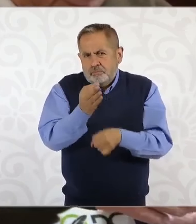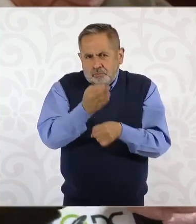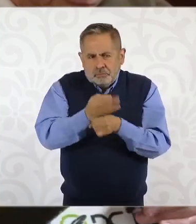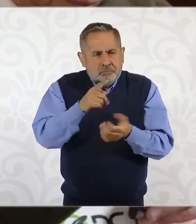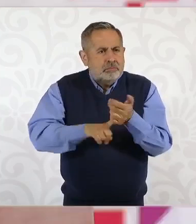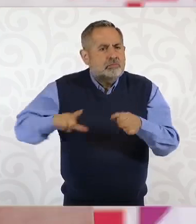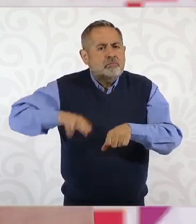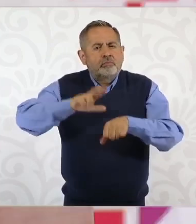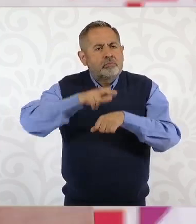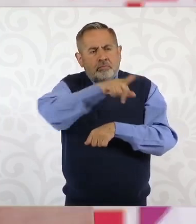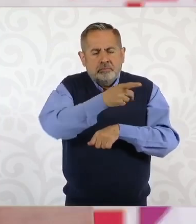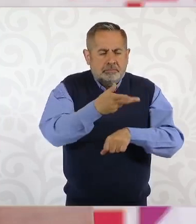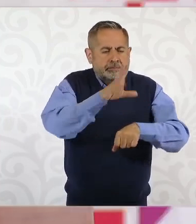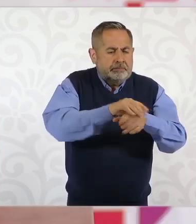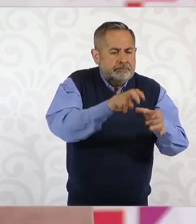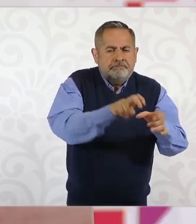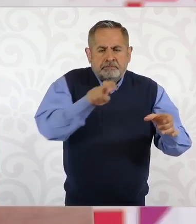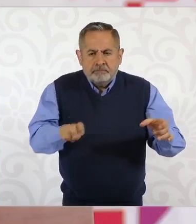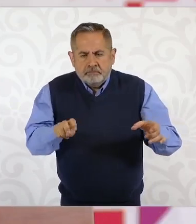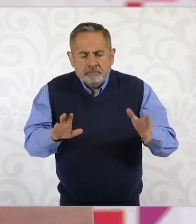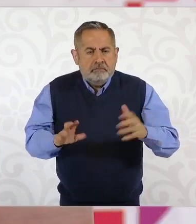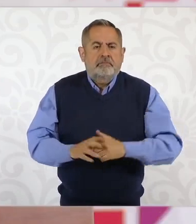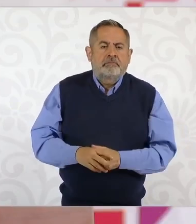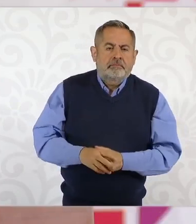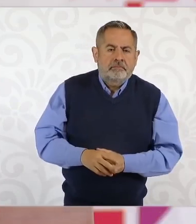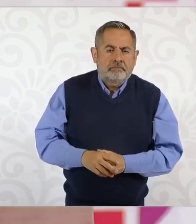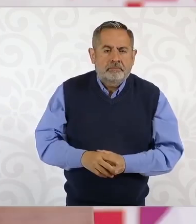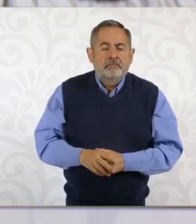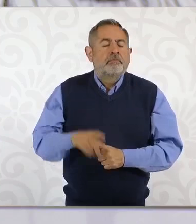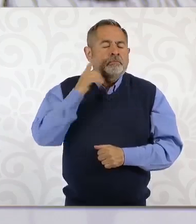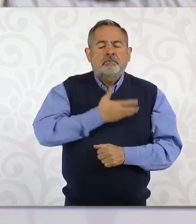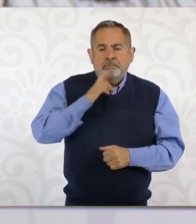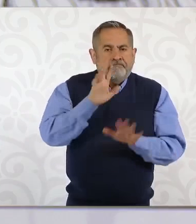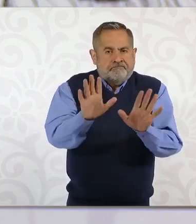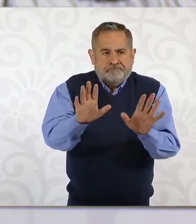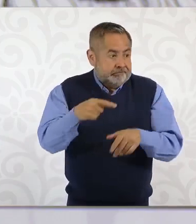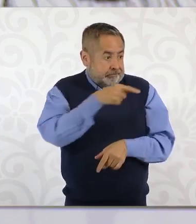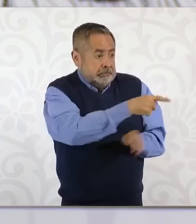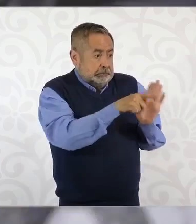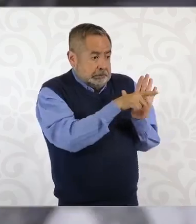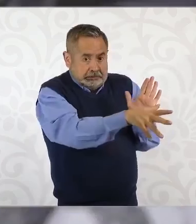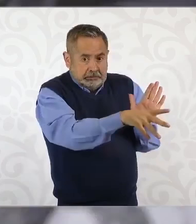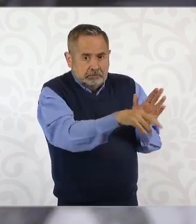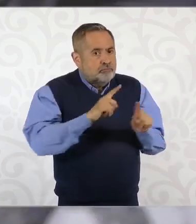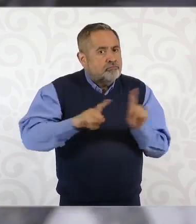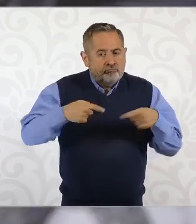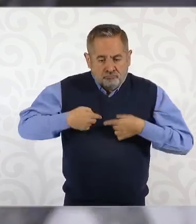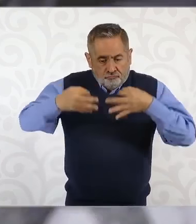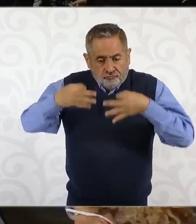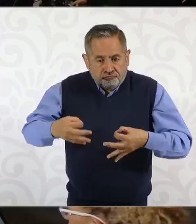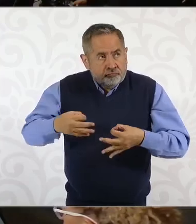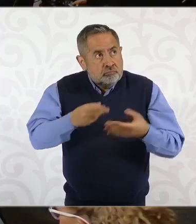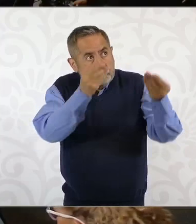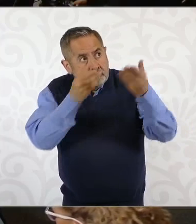ya? Bueno, es un medio de comunicación que dice, nosotros no tenemos otra información. Oficial, no hay ninguna información.